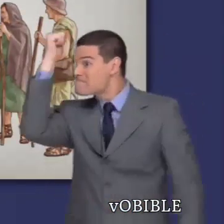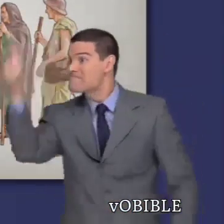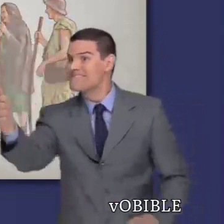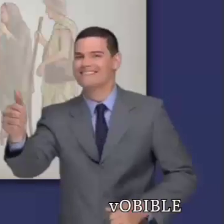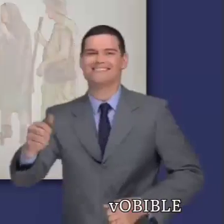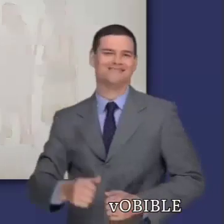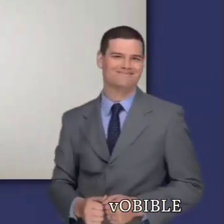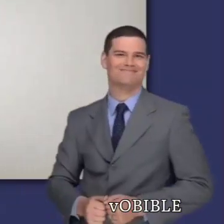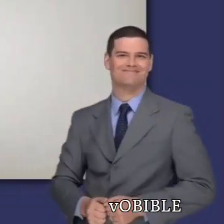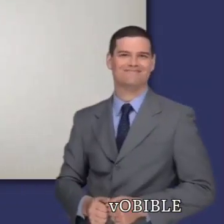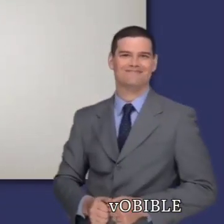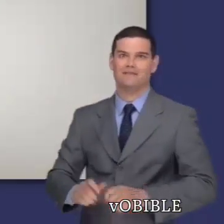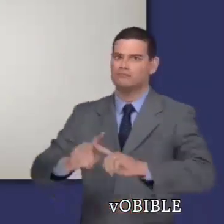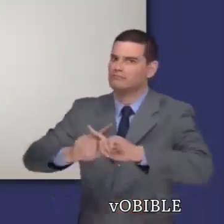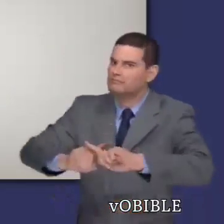hospitalario.